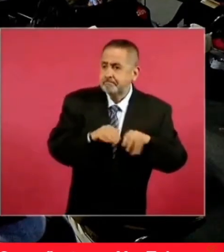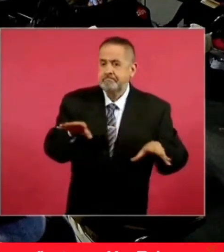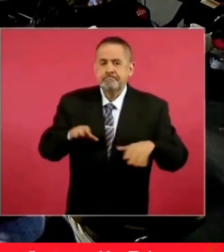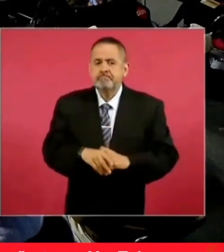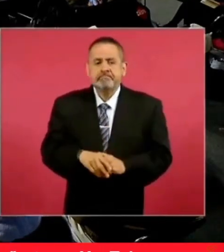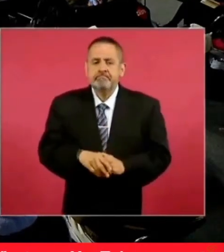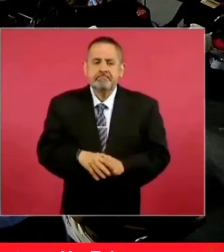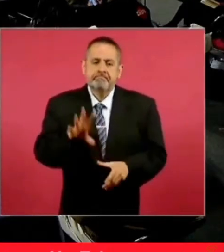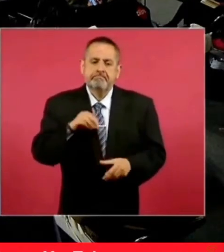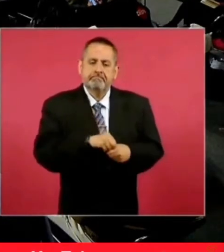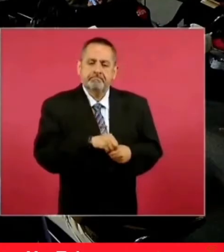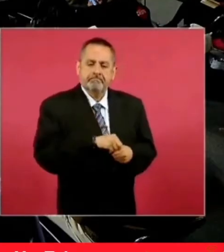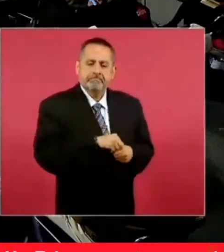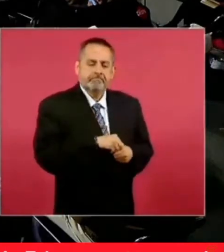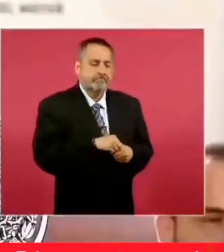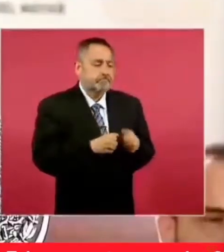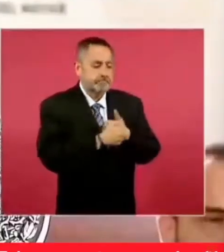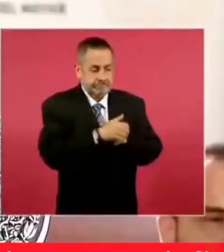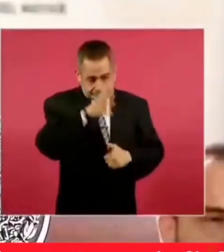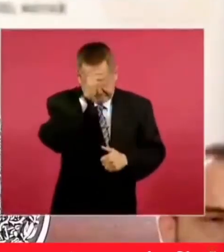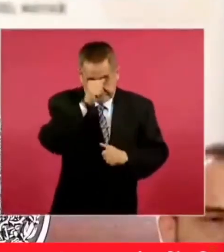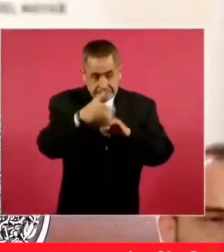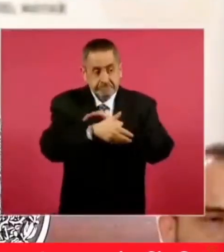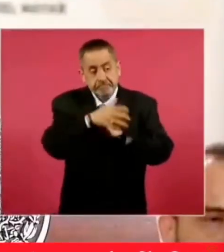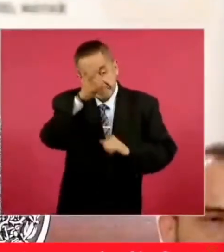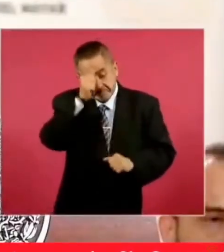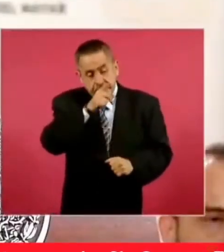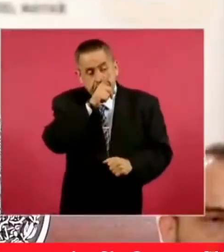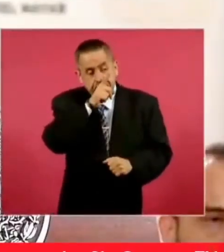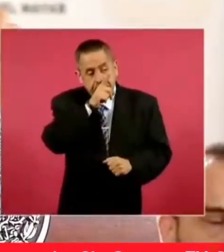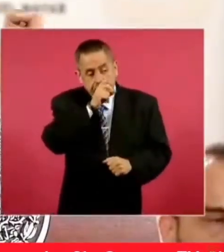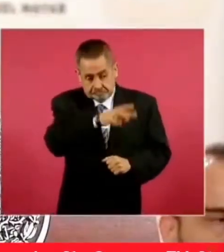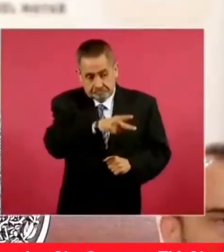se ocultaban, era un pacto de silencio.